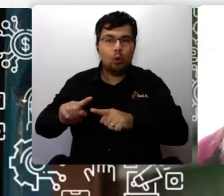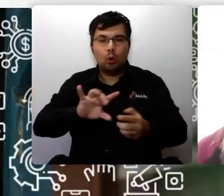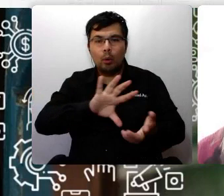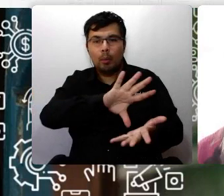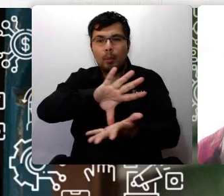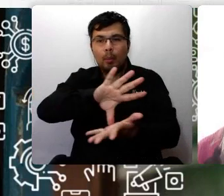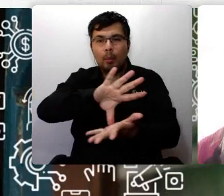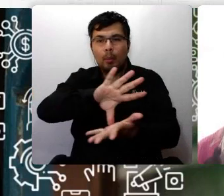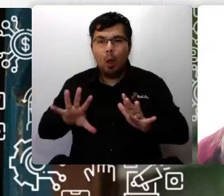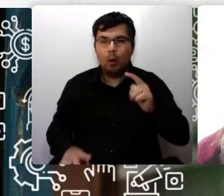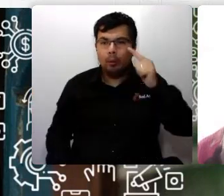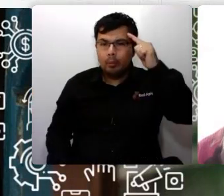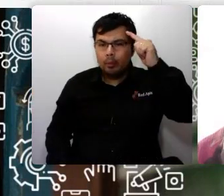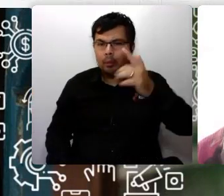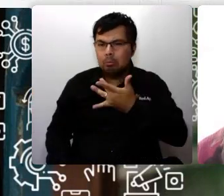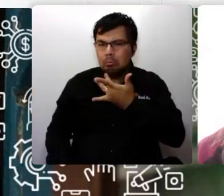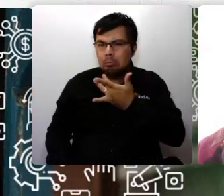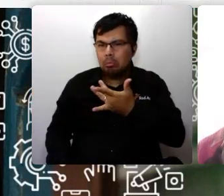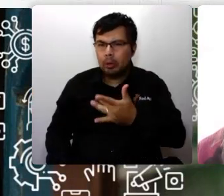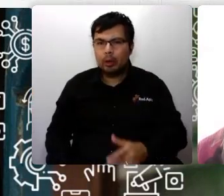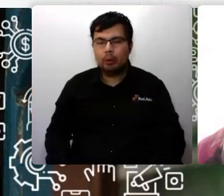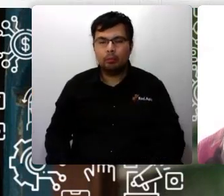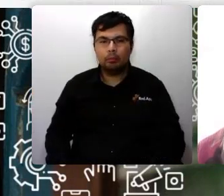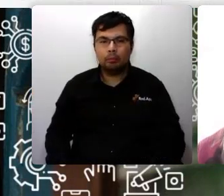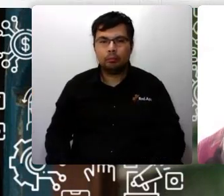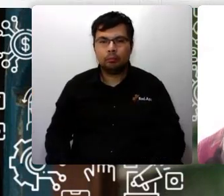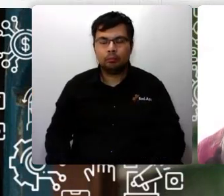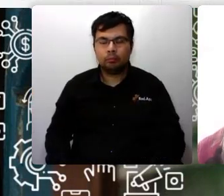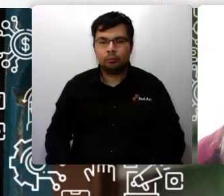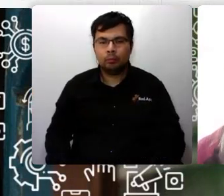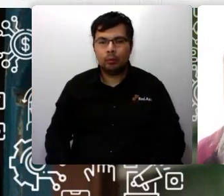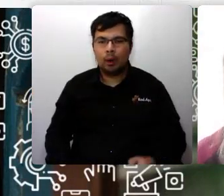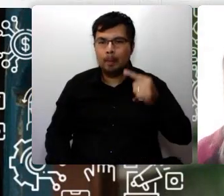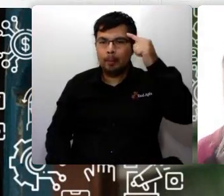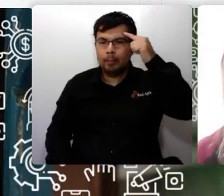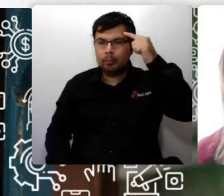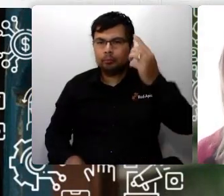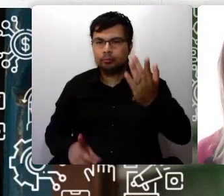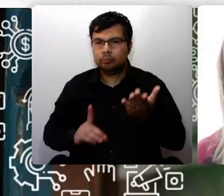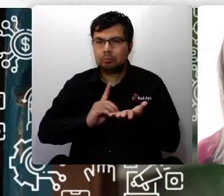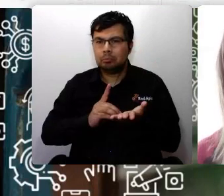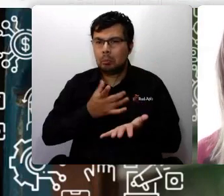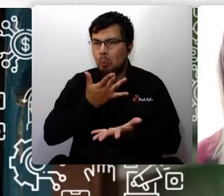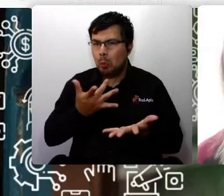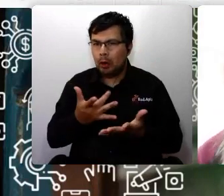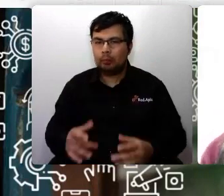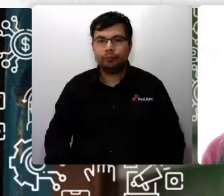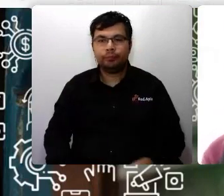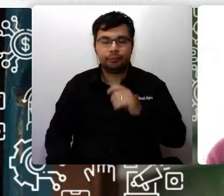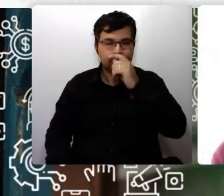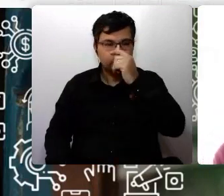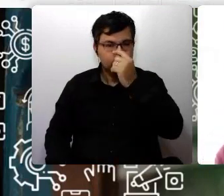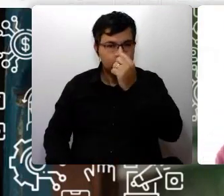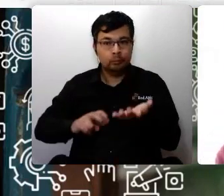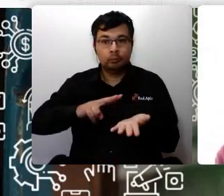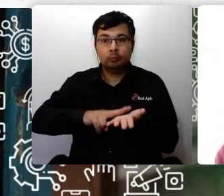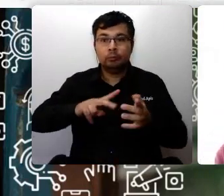Ahora, si pensamos en por qué tendríamos que pensar en digital. Y la verdad es que hoy día las